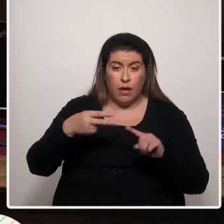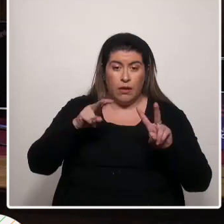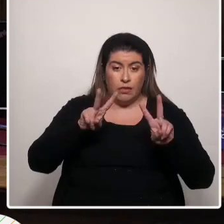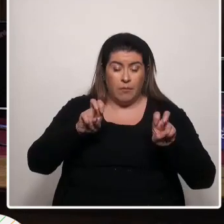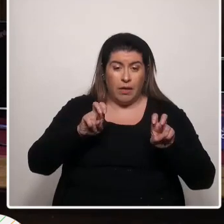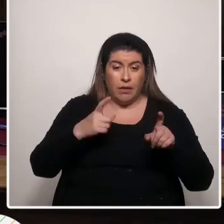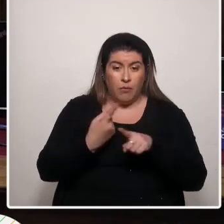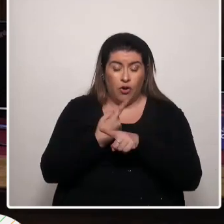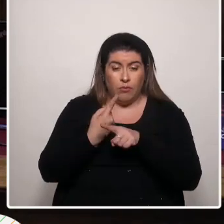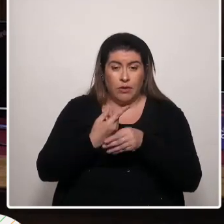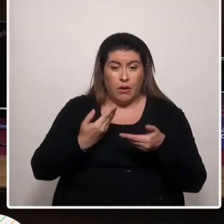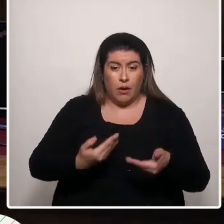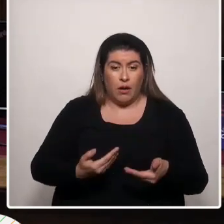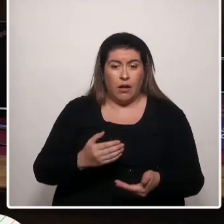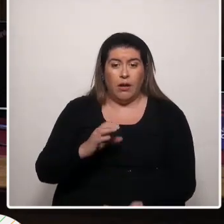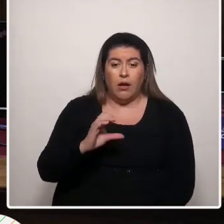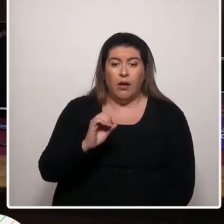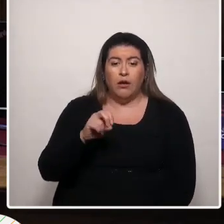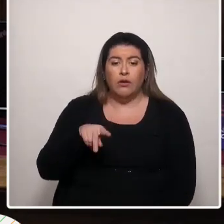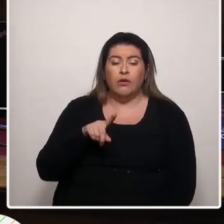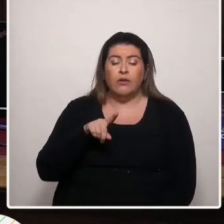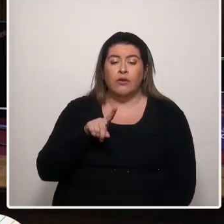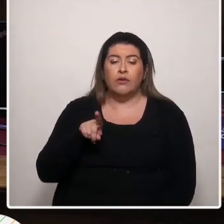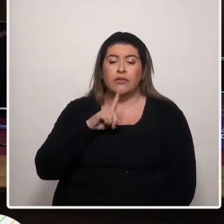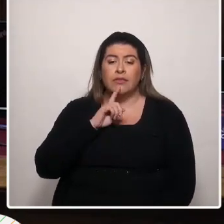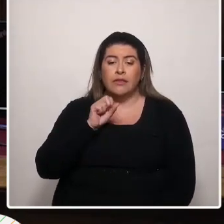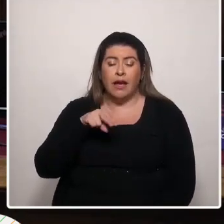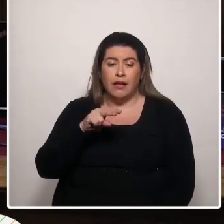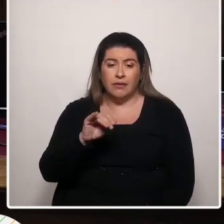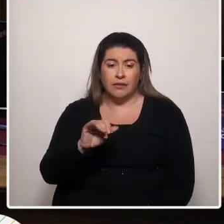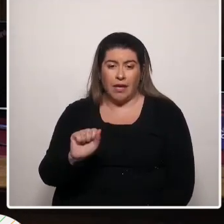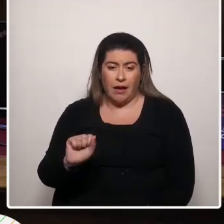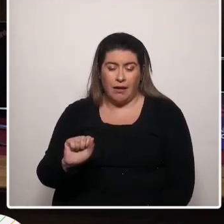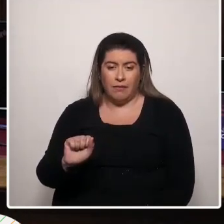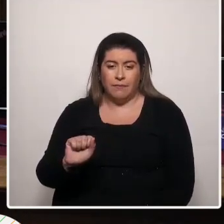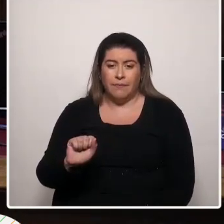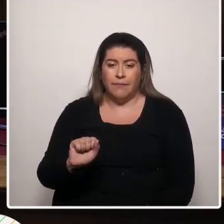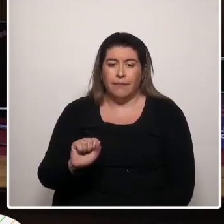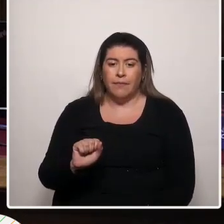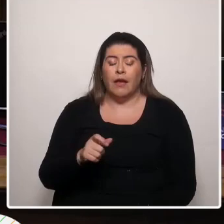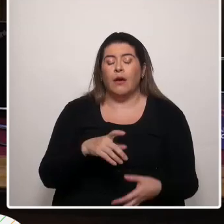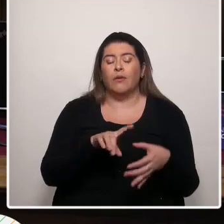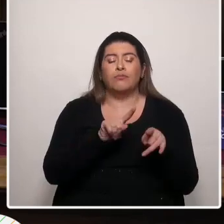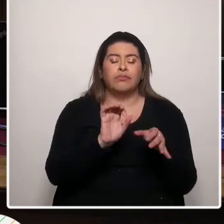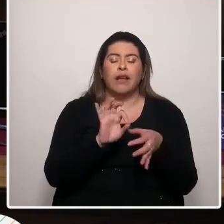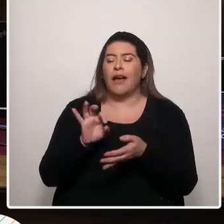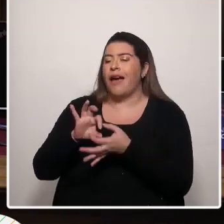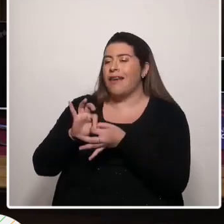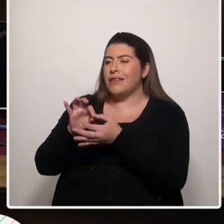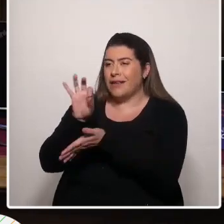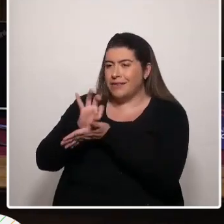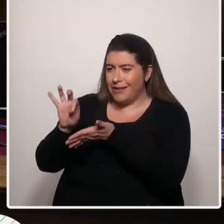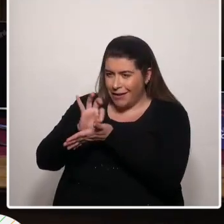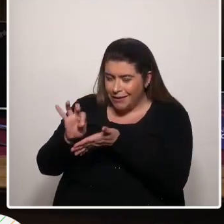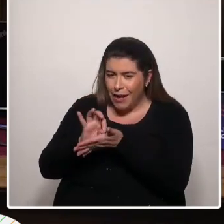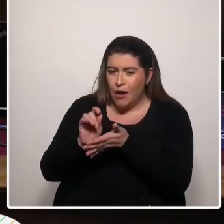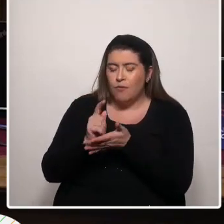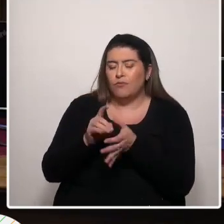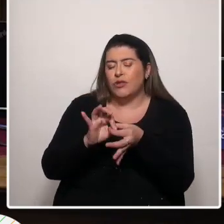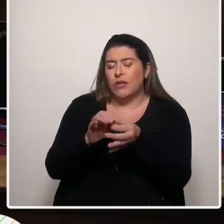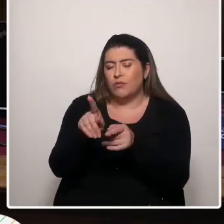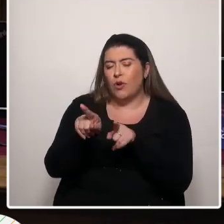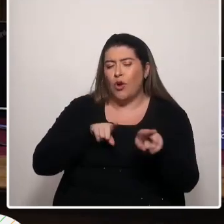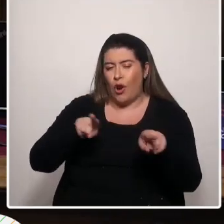debate. Constanza Juve. Muchas gracias, secretario. Bueno, primero agradecerle por la